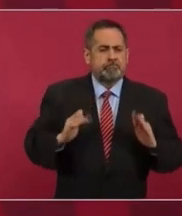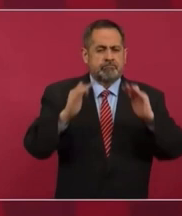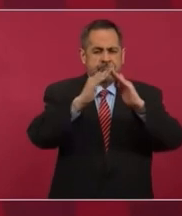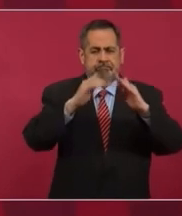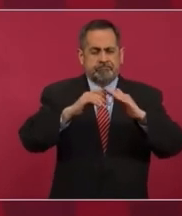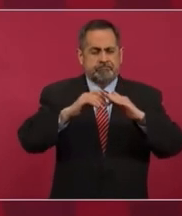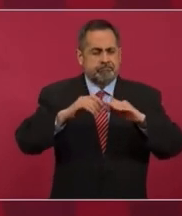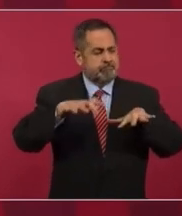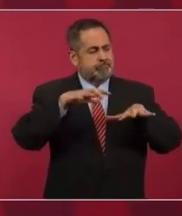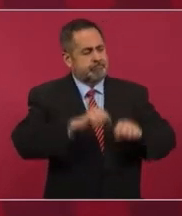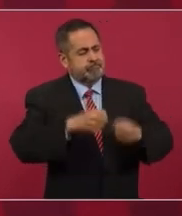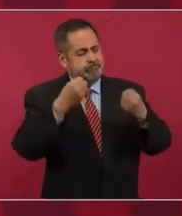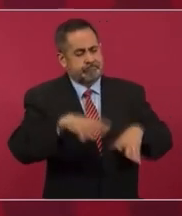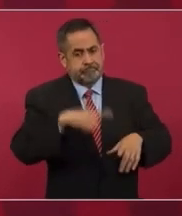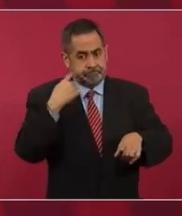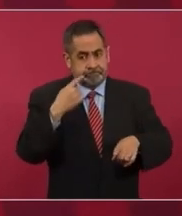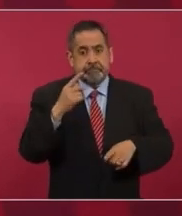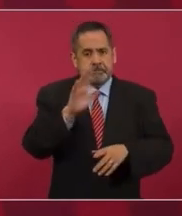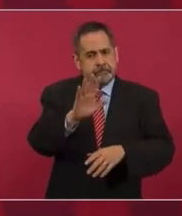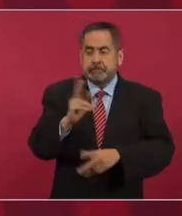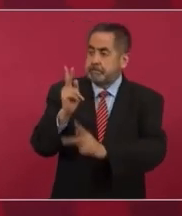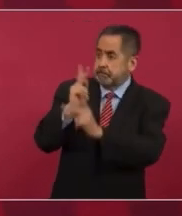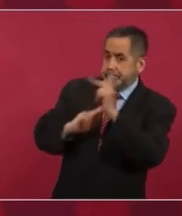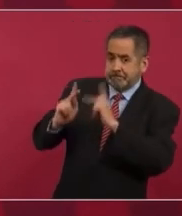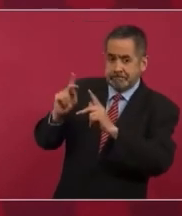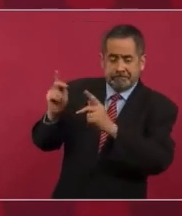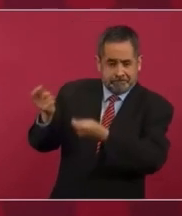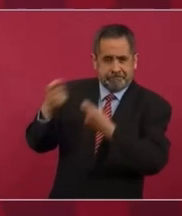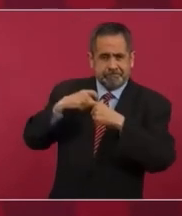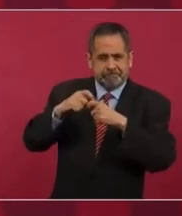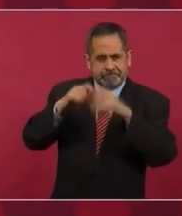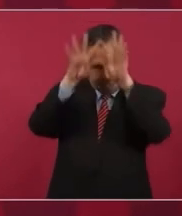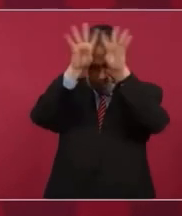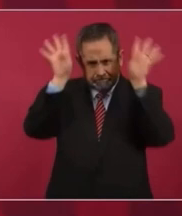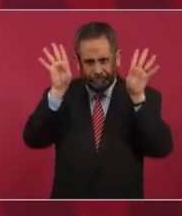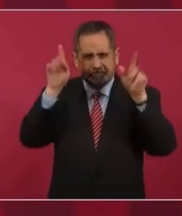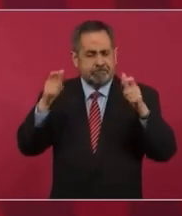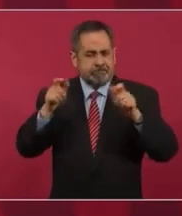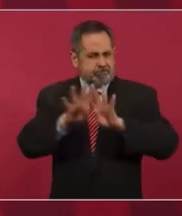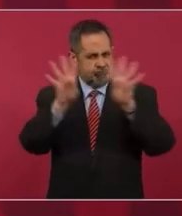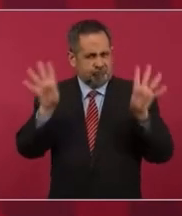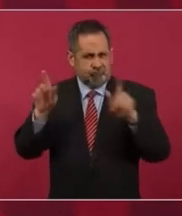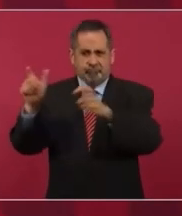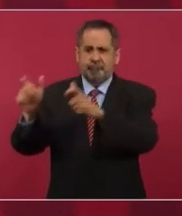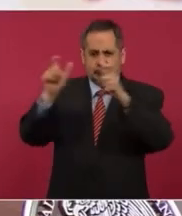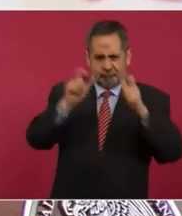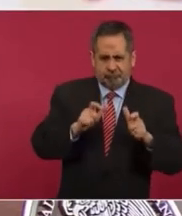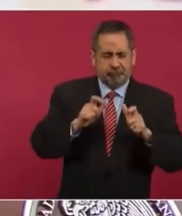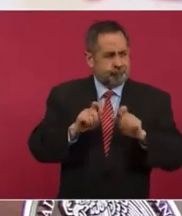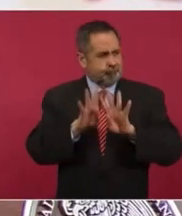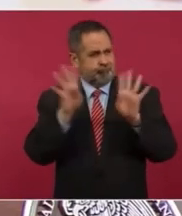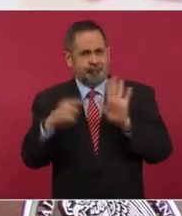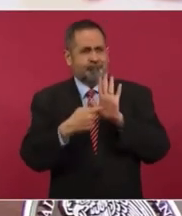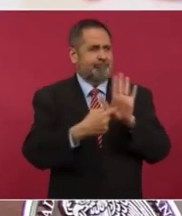Tenochtitlan. Se le pidió que nos permitieran exhibir el